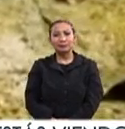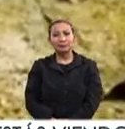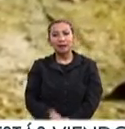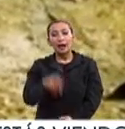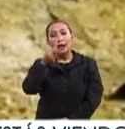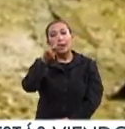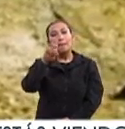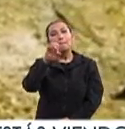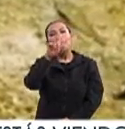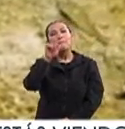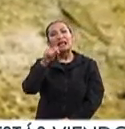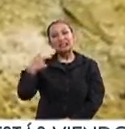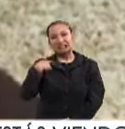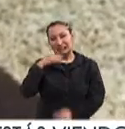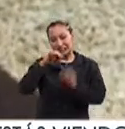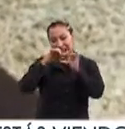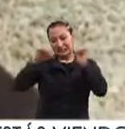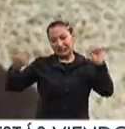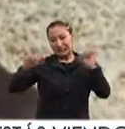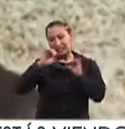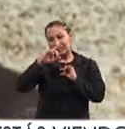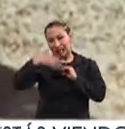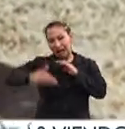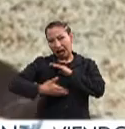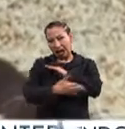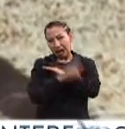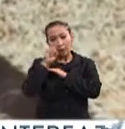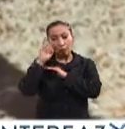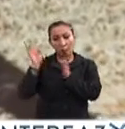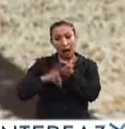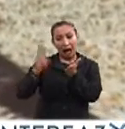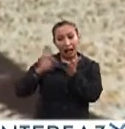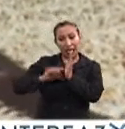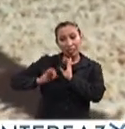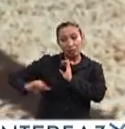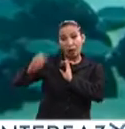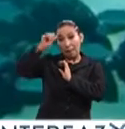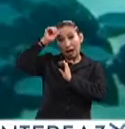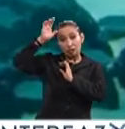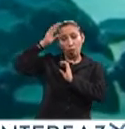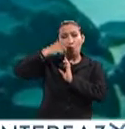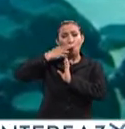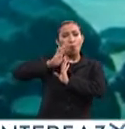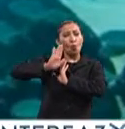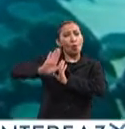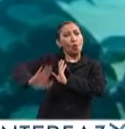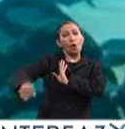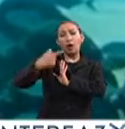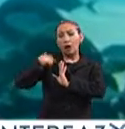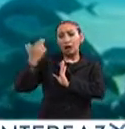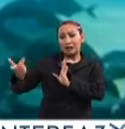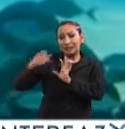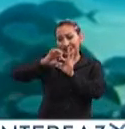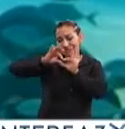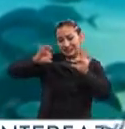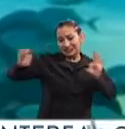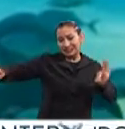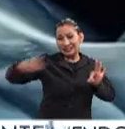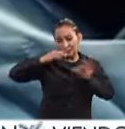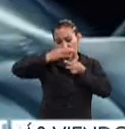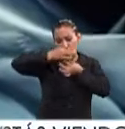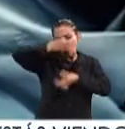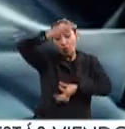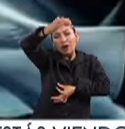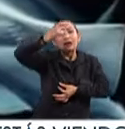El pez sierra fue altamente valorado por las culturas prehispánicas, entre ellas la mexica, para la cual los espadartes de este animal